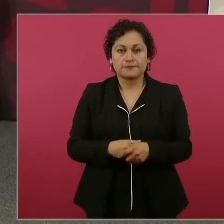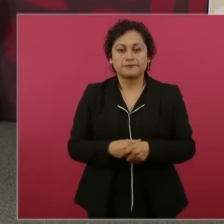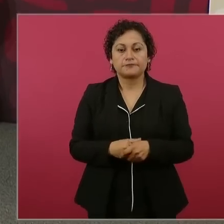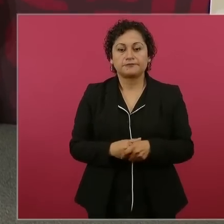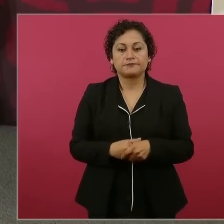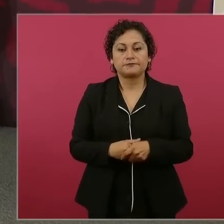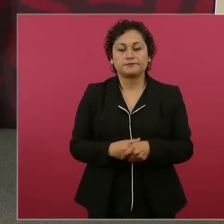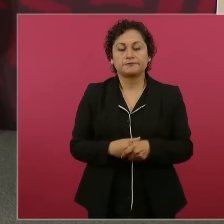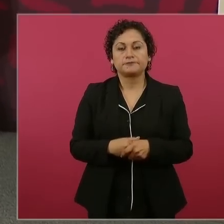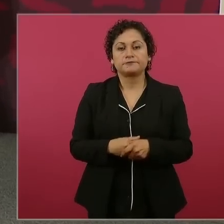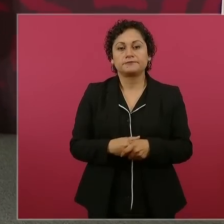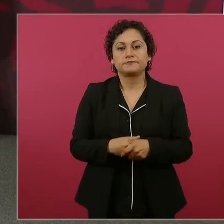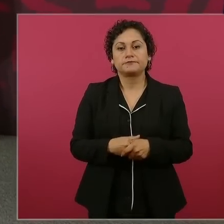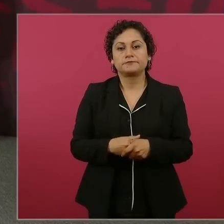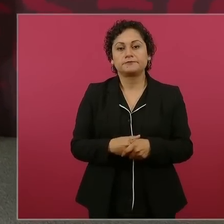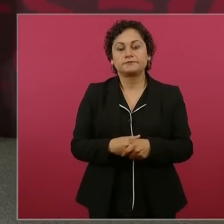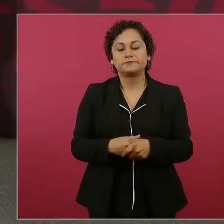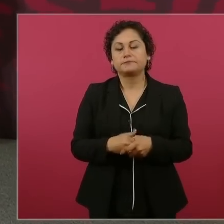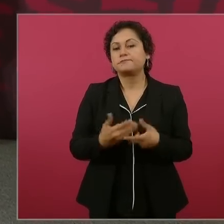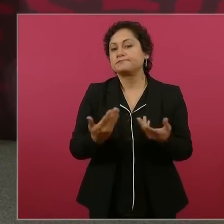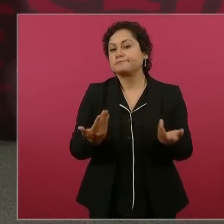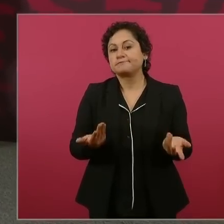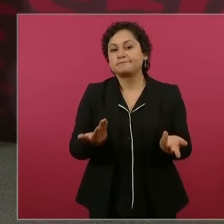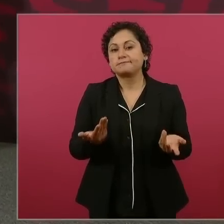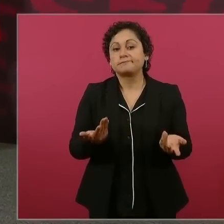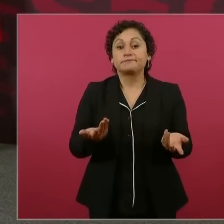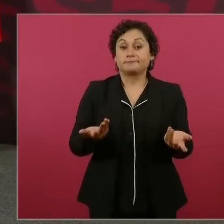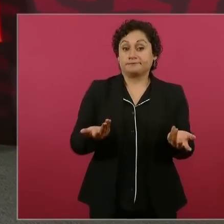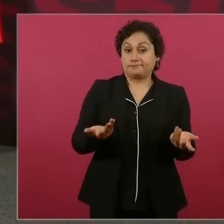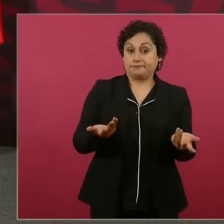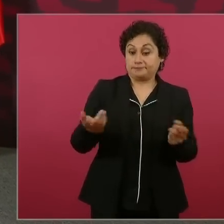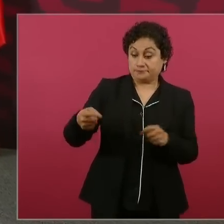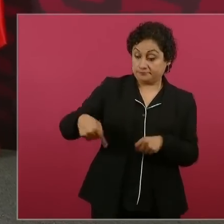A ver cuándo los expertos